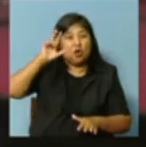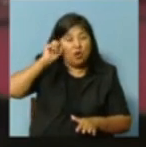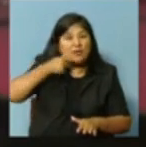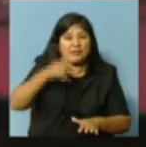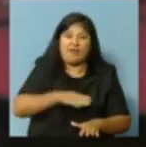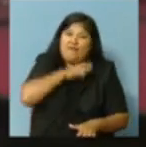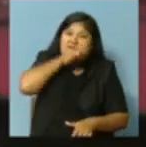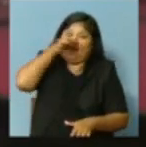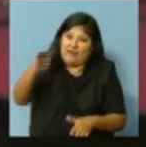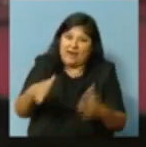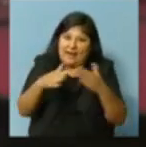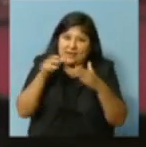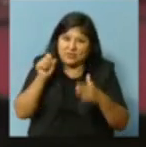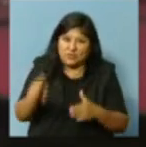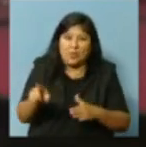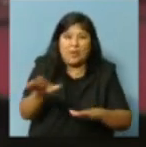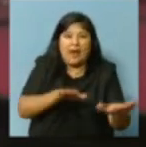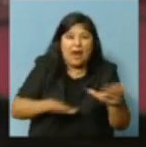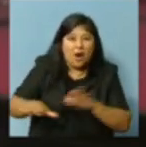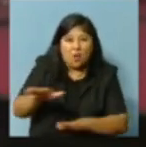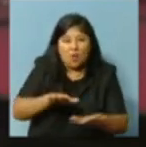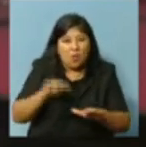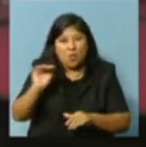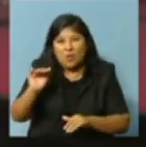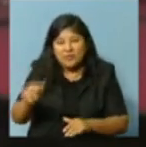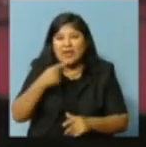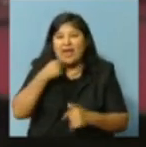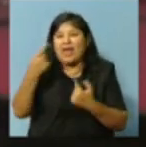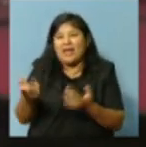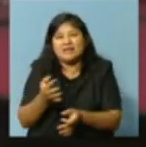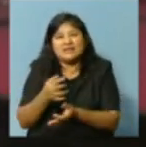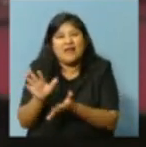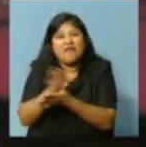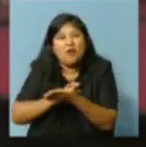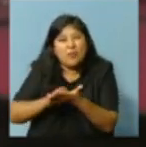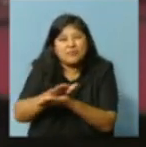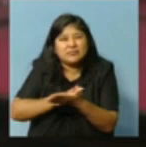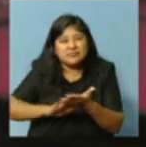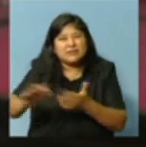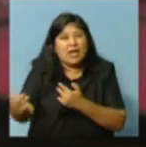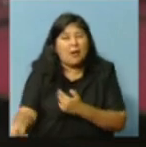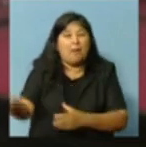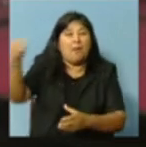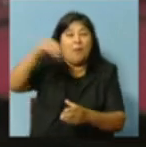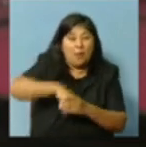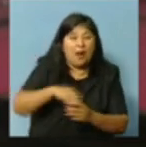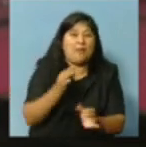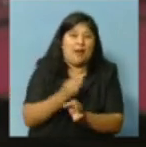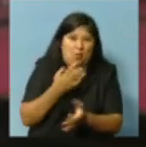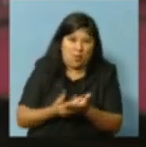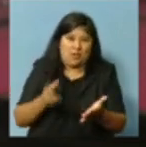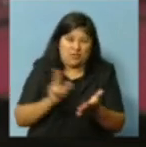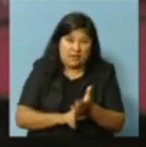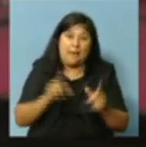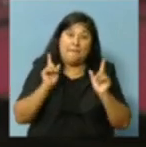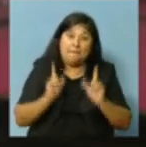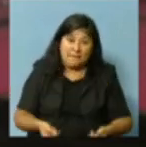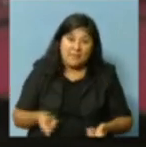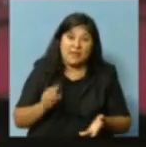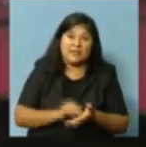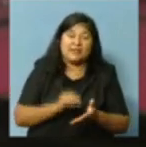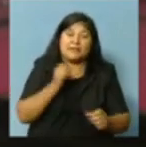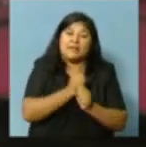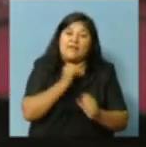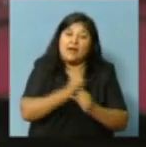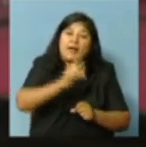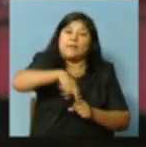disuadirlos origen abandona y en todo caso trabajar con otros organismos del estado depende